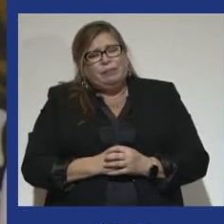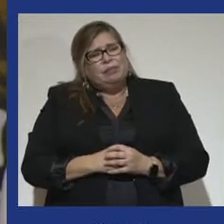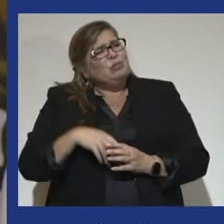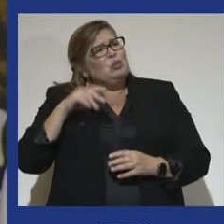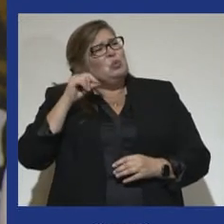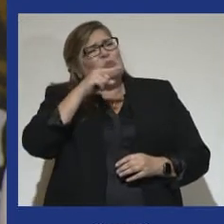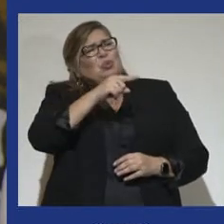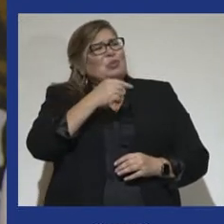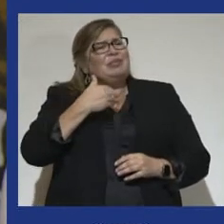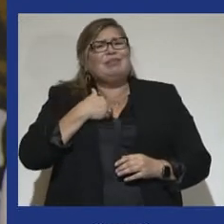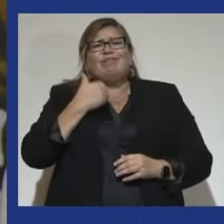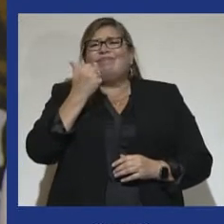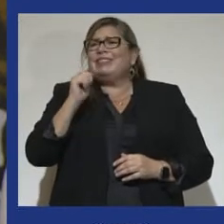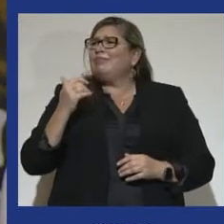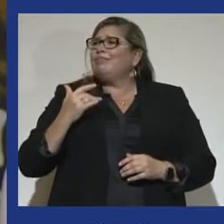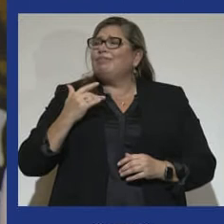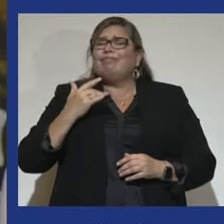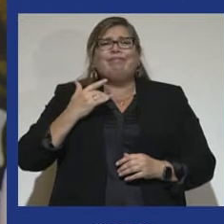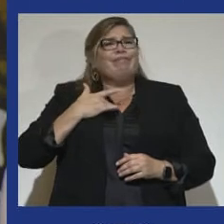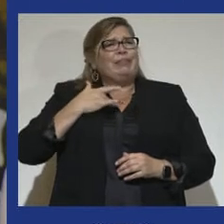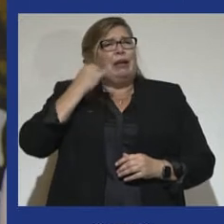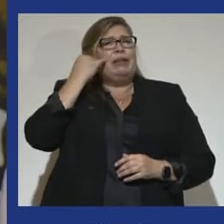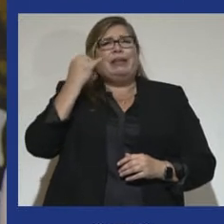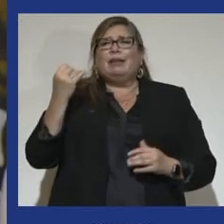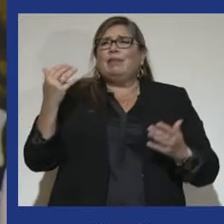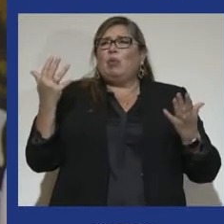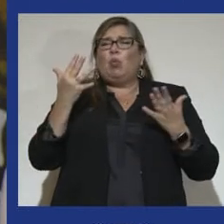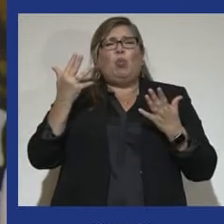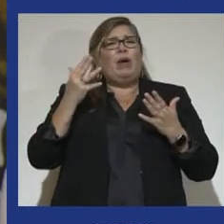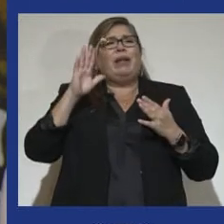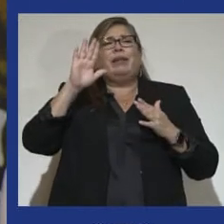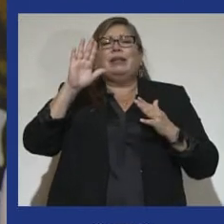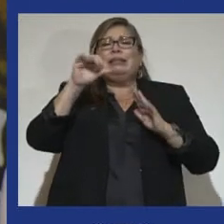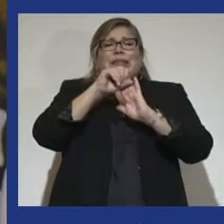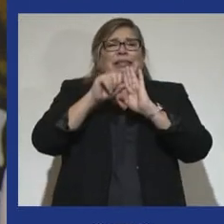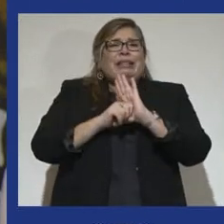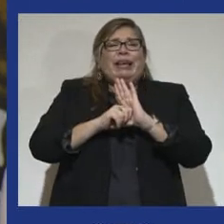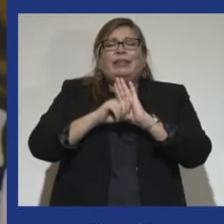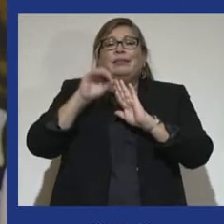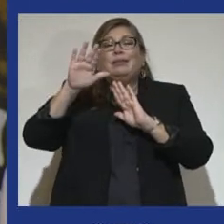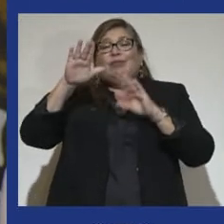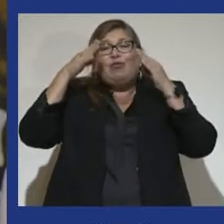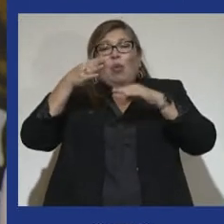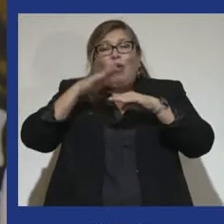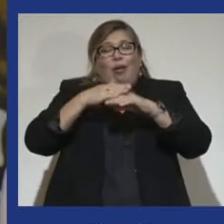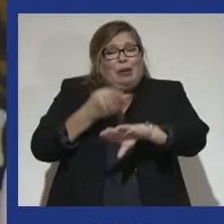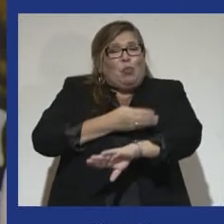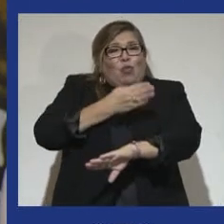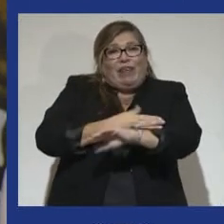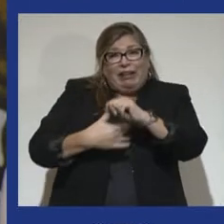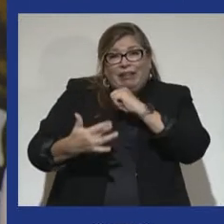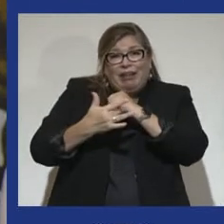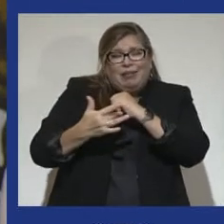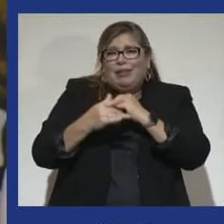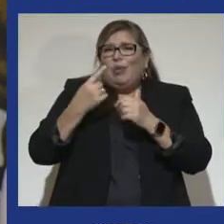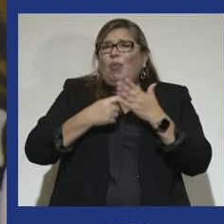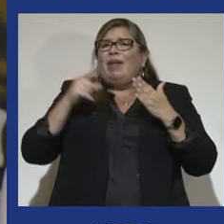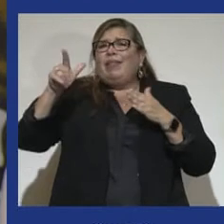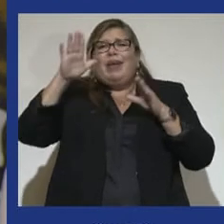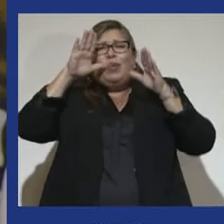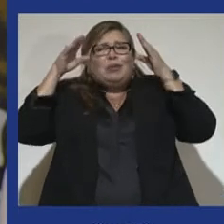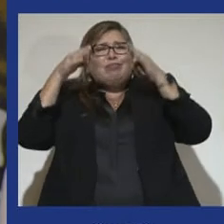todavía se sabe cuál podría ser el proyecto más importante de tecnología de la información del